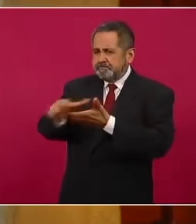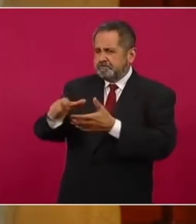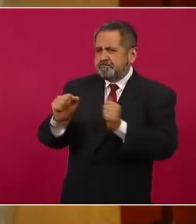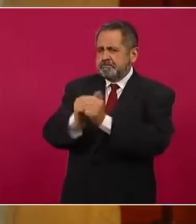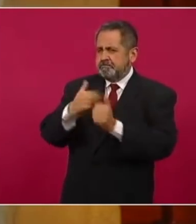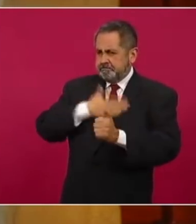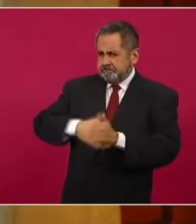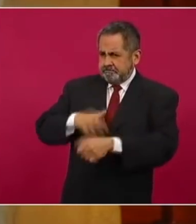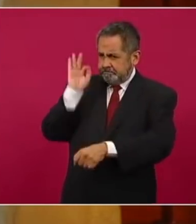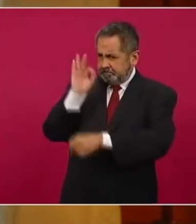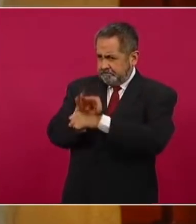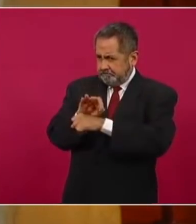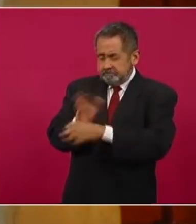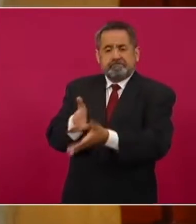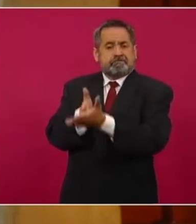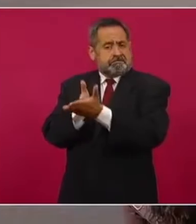justicia,